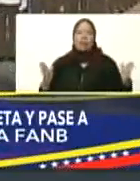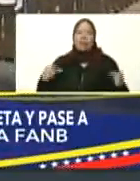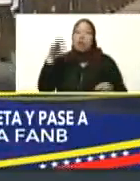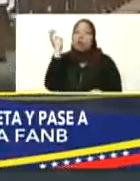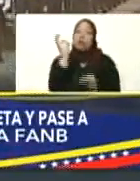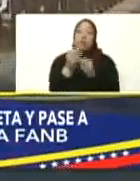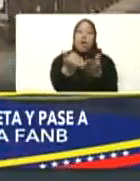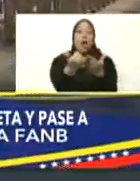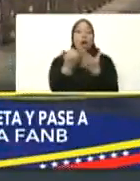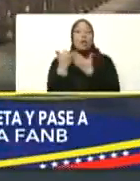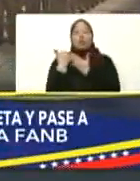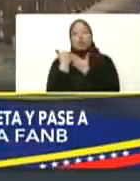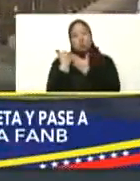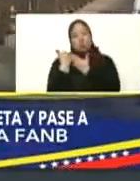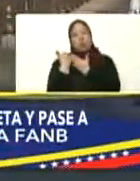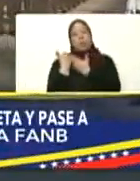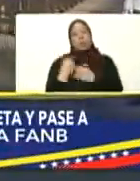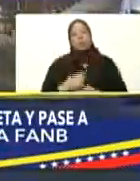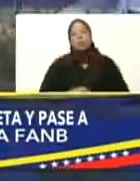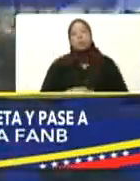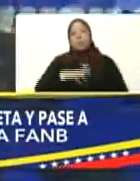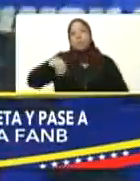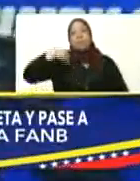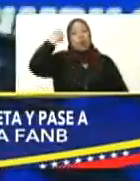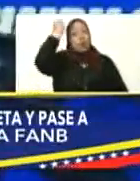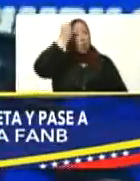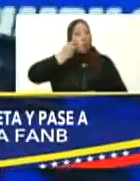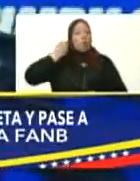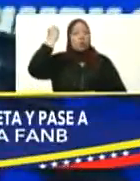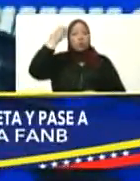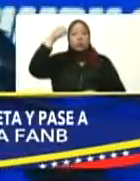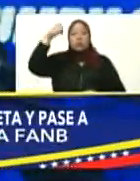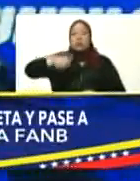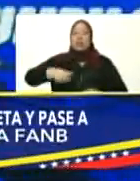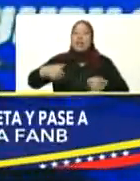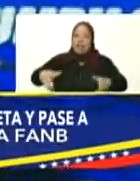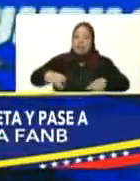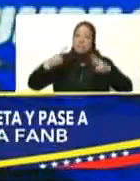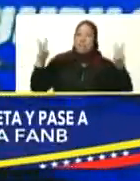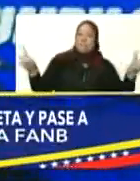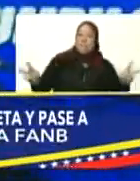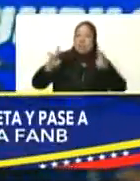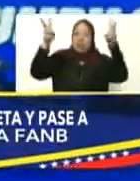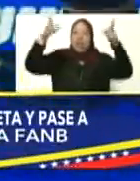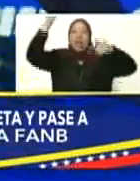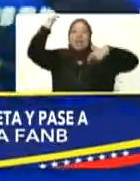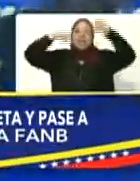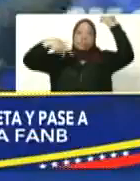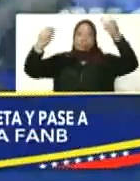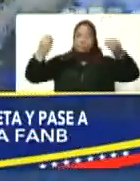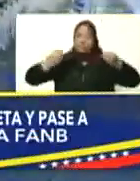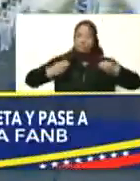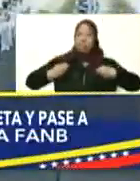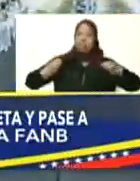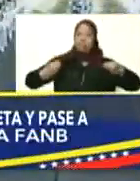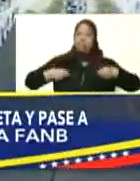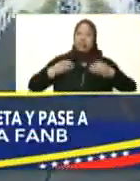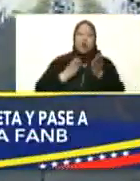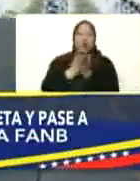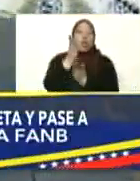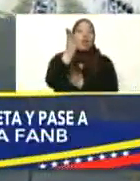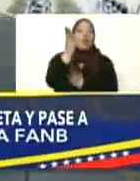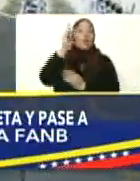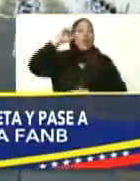ayuda siempre a los audaces y nuestra consigna es triunfar. ¡Chávez vive!